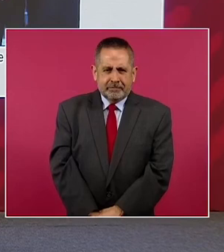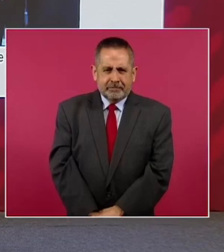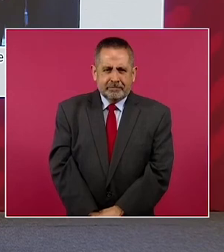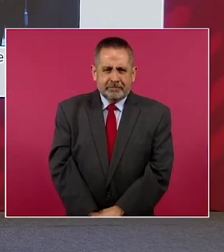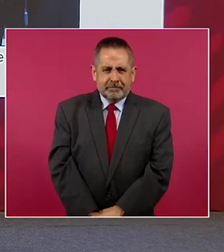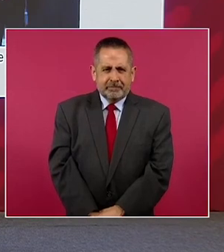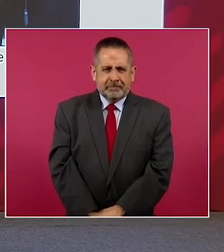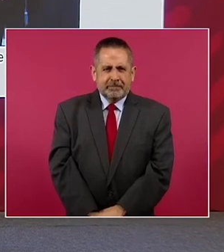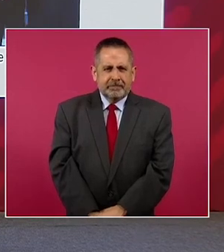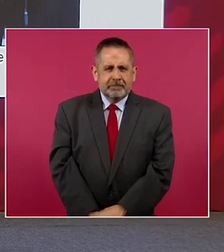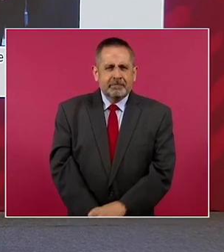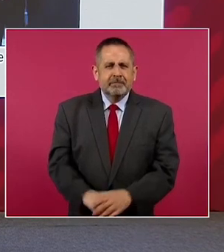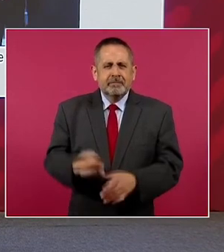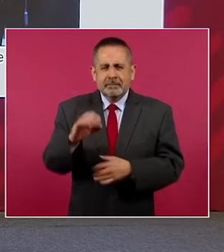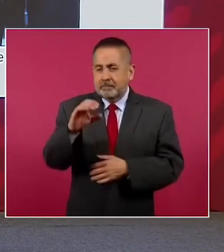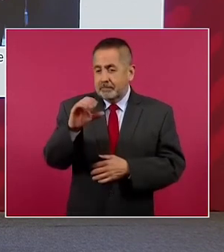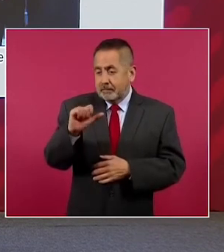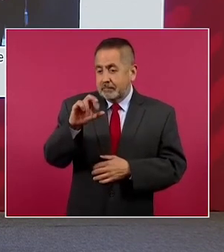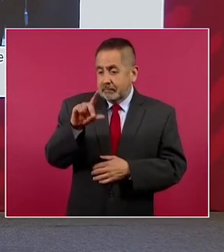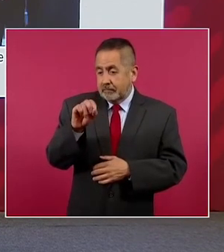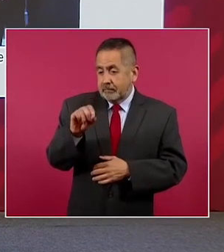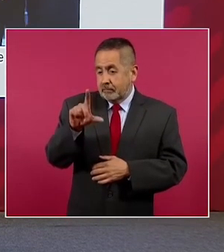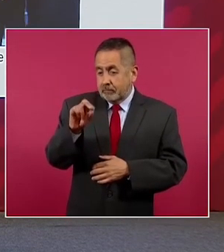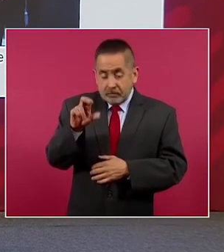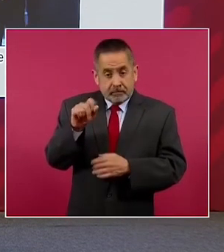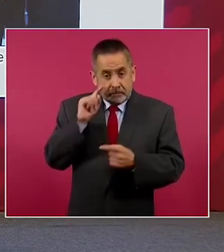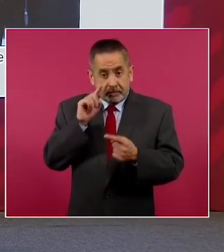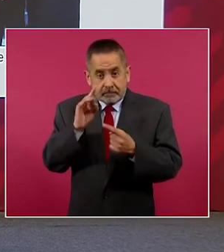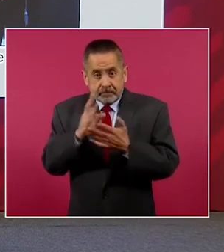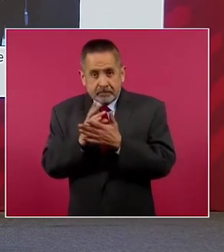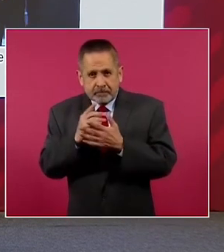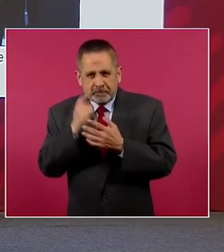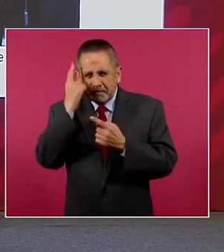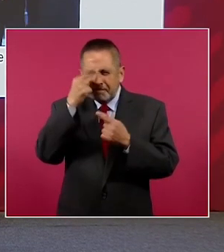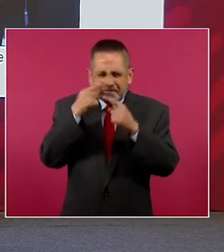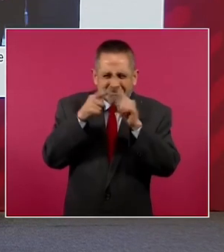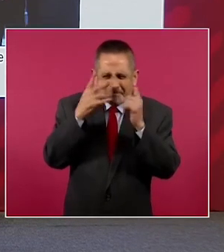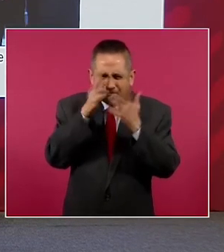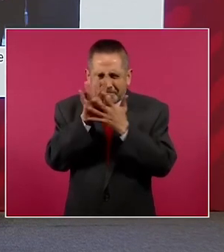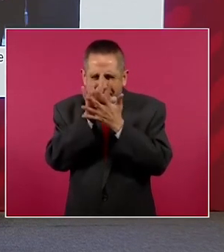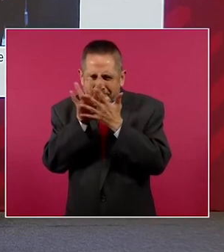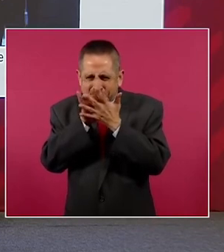Ah, Loret, está Carlos Loret, que se ve ahí, que no se distinguen todos.